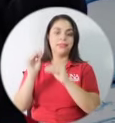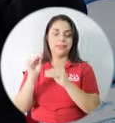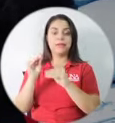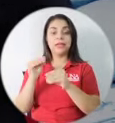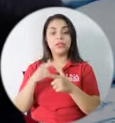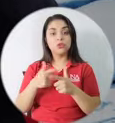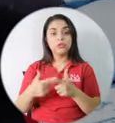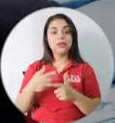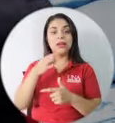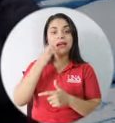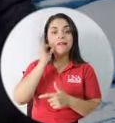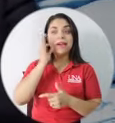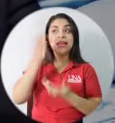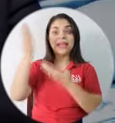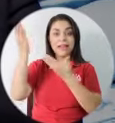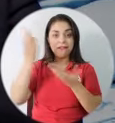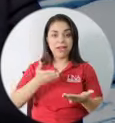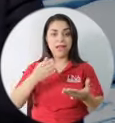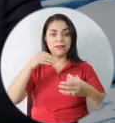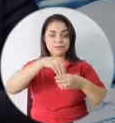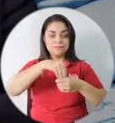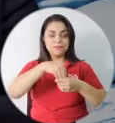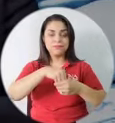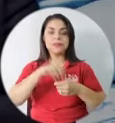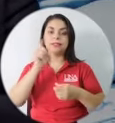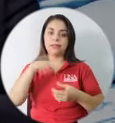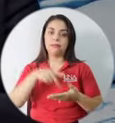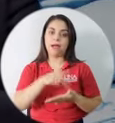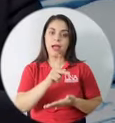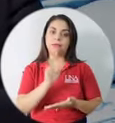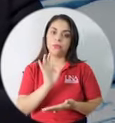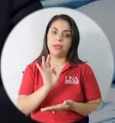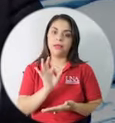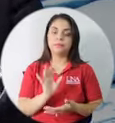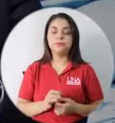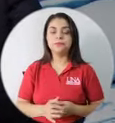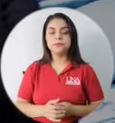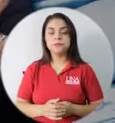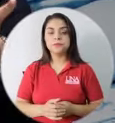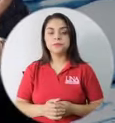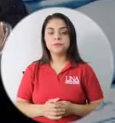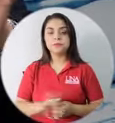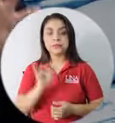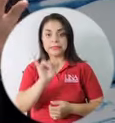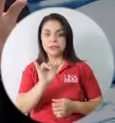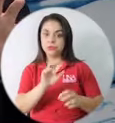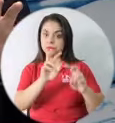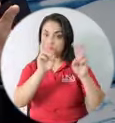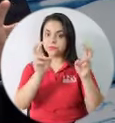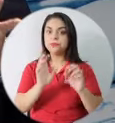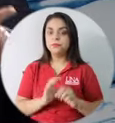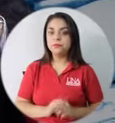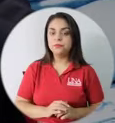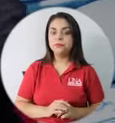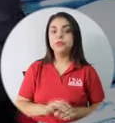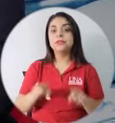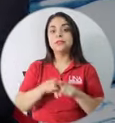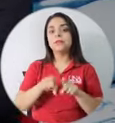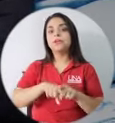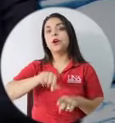el café que venga para el mercado interno tiene que pagarse muy bien. Ahora, ese es un tema, pero también la